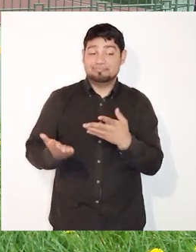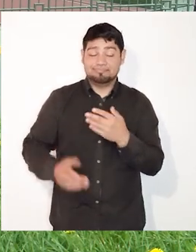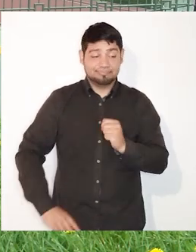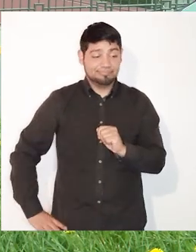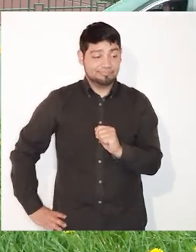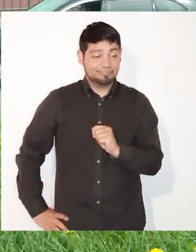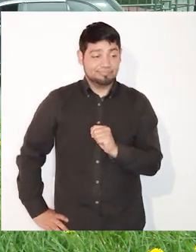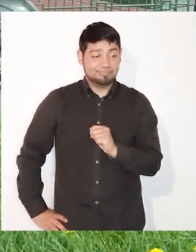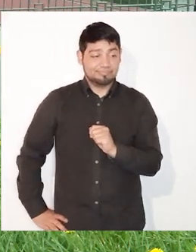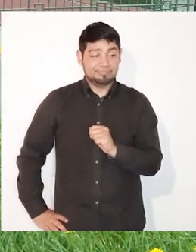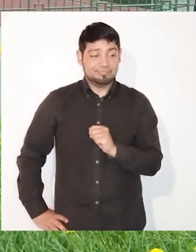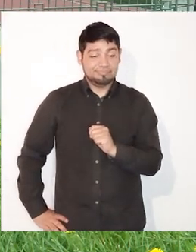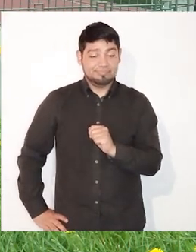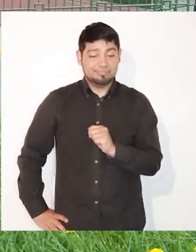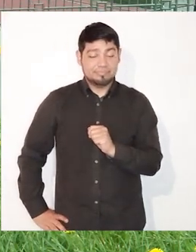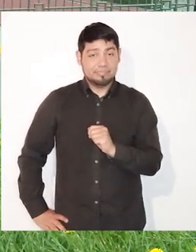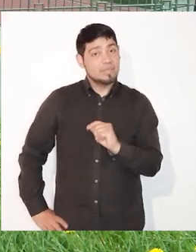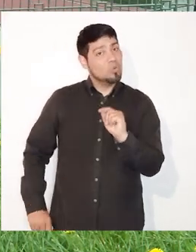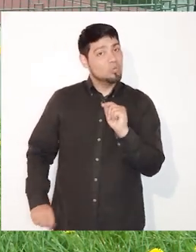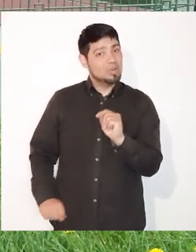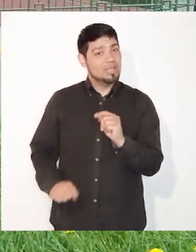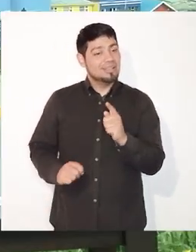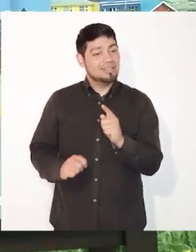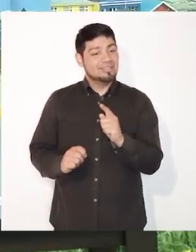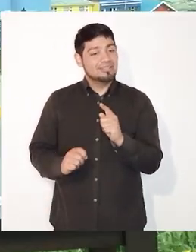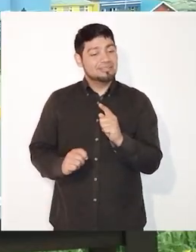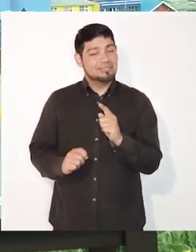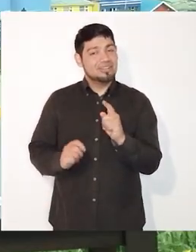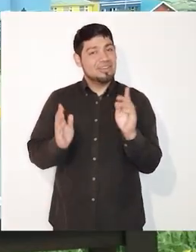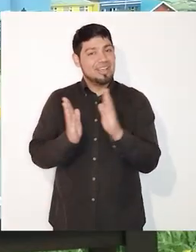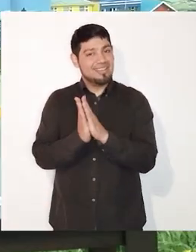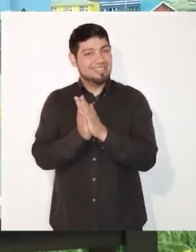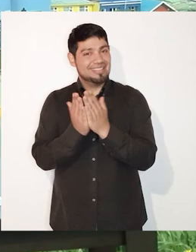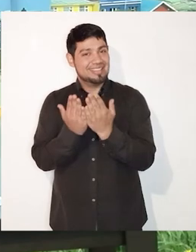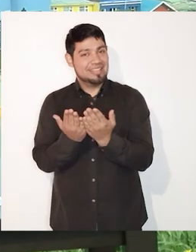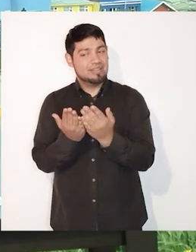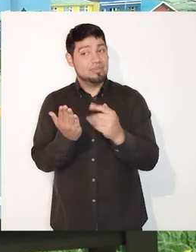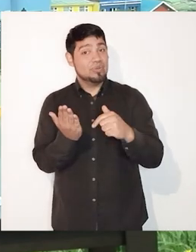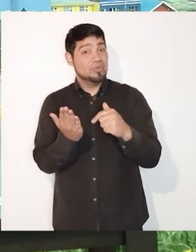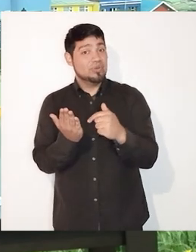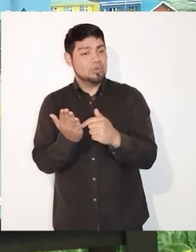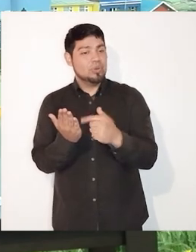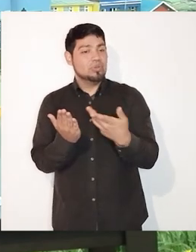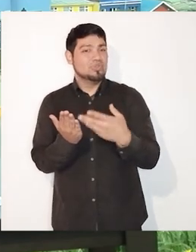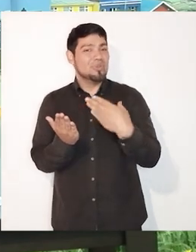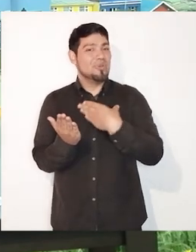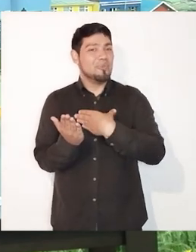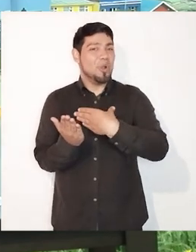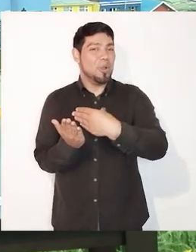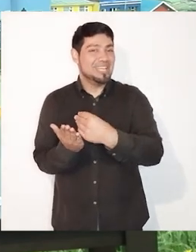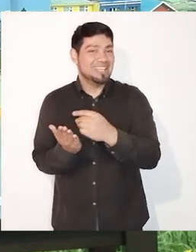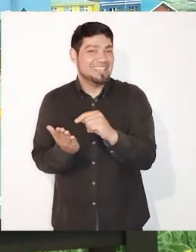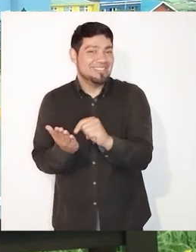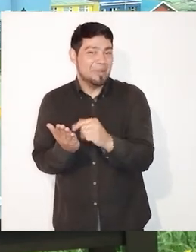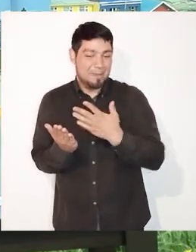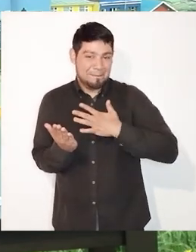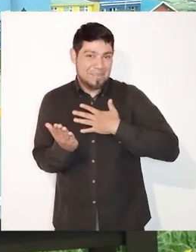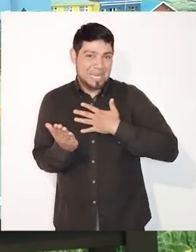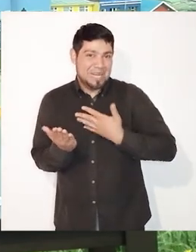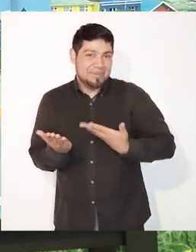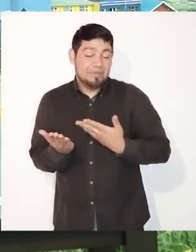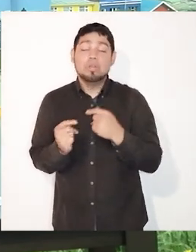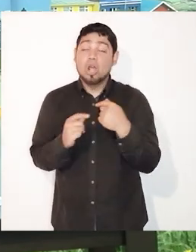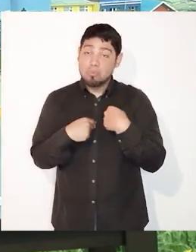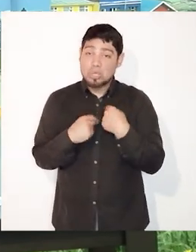como los libros son como hijos de papel, uno no puede decir a cuál ama más,